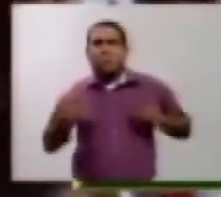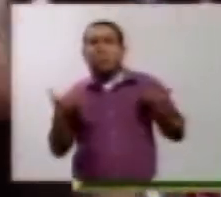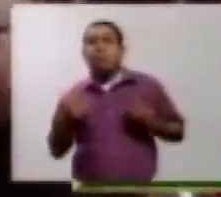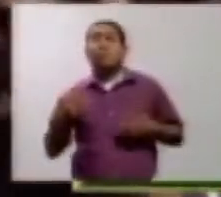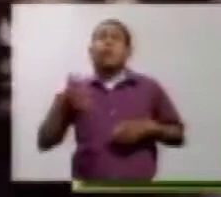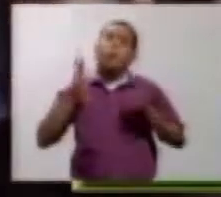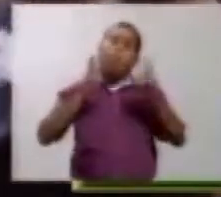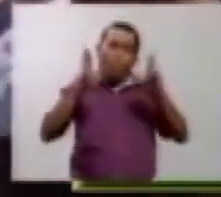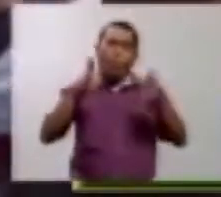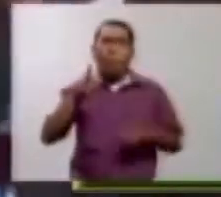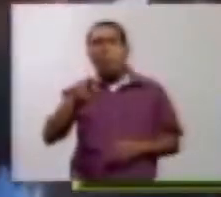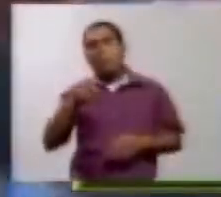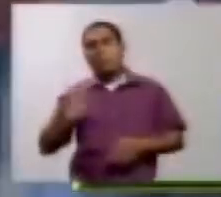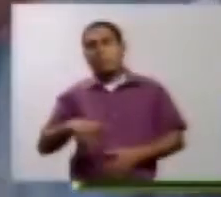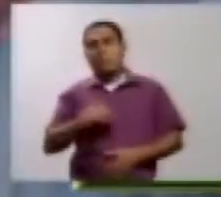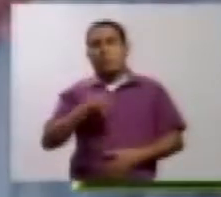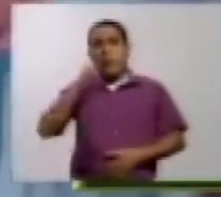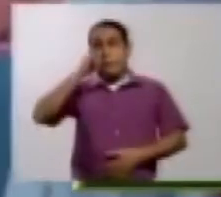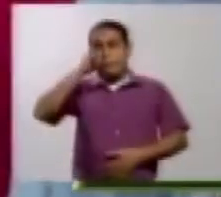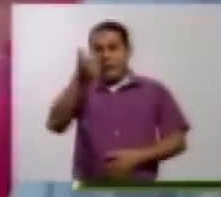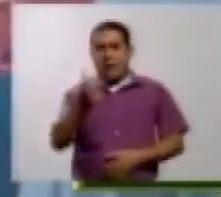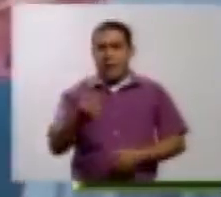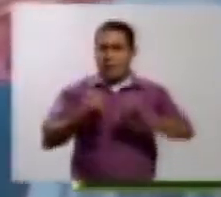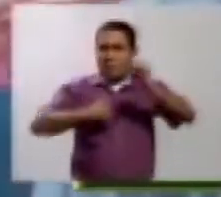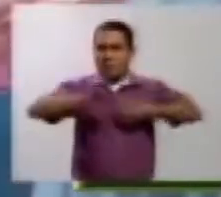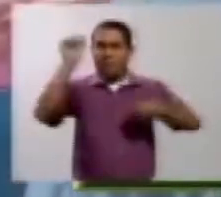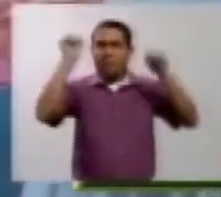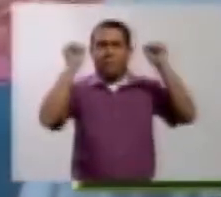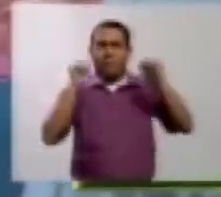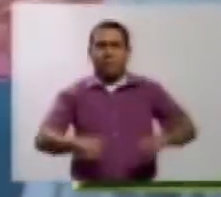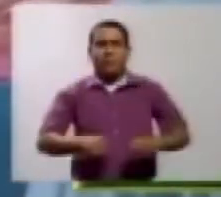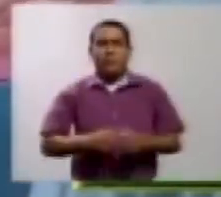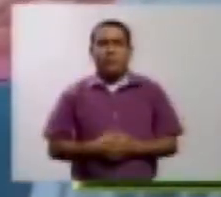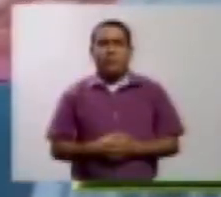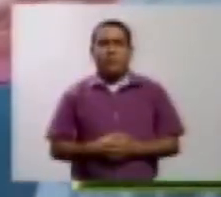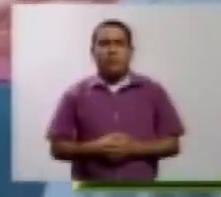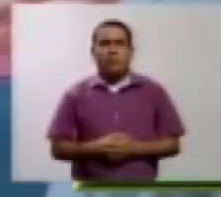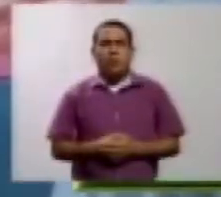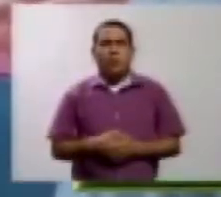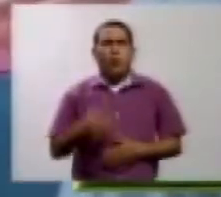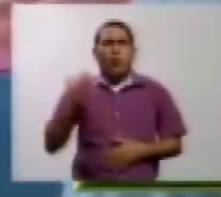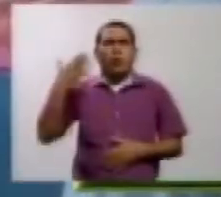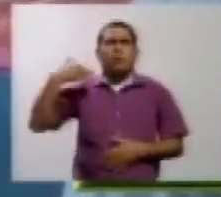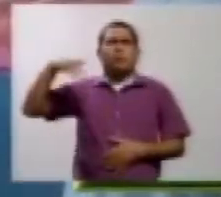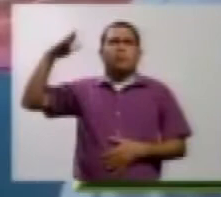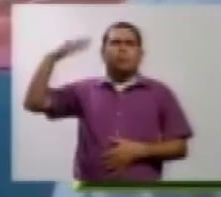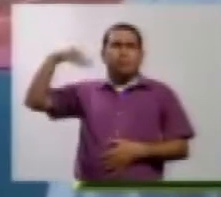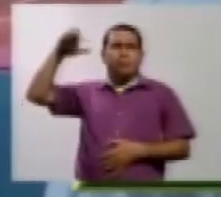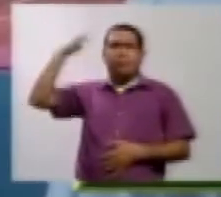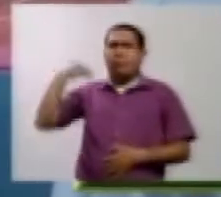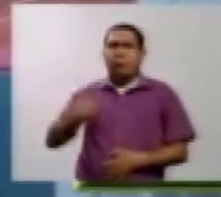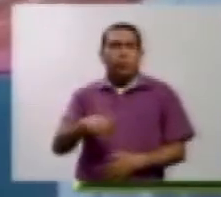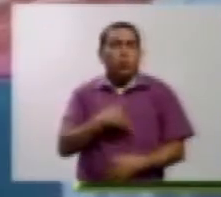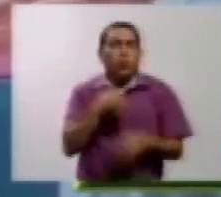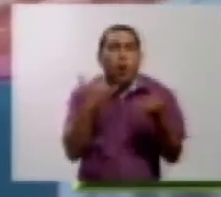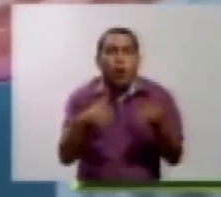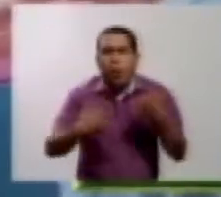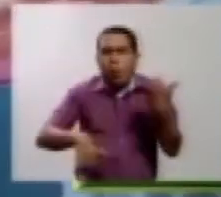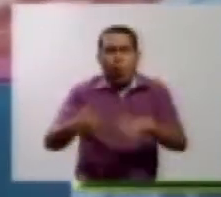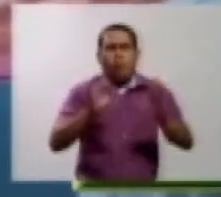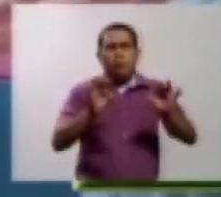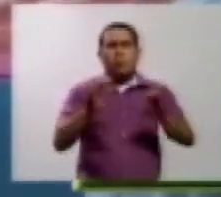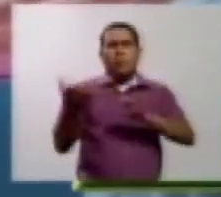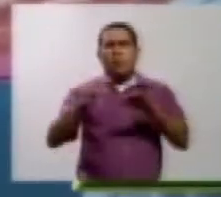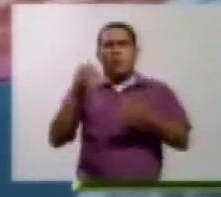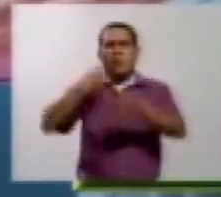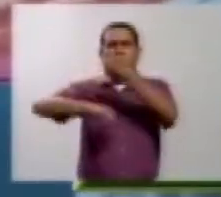el equipo remonte ante Flamengo mañana jueves en el Metropolitano. Teníamos tanto rato que no veíamos un Junior como el que está ahora. Desde el